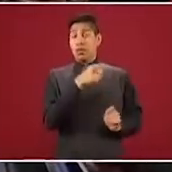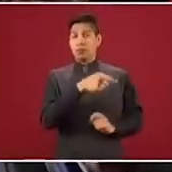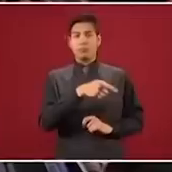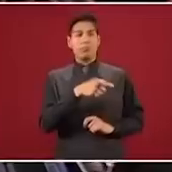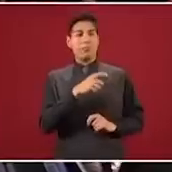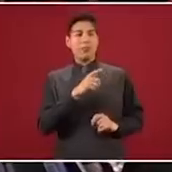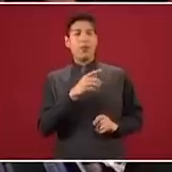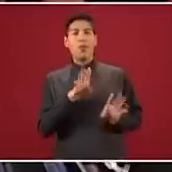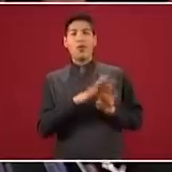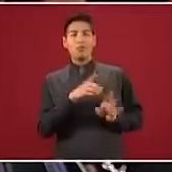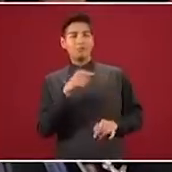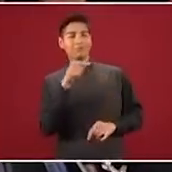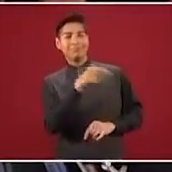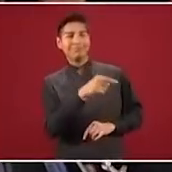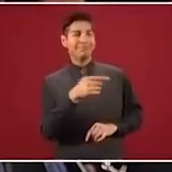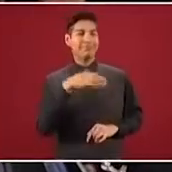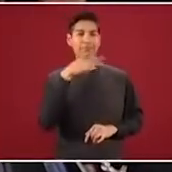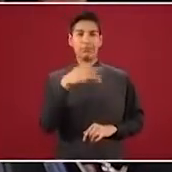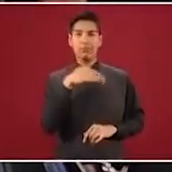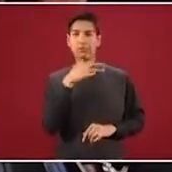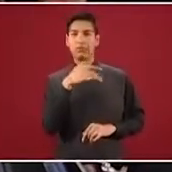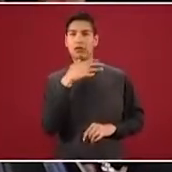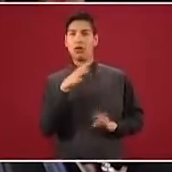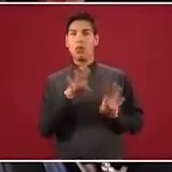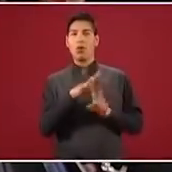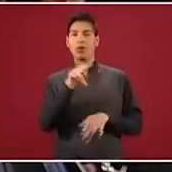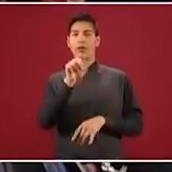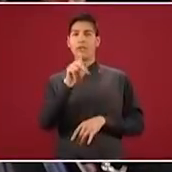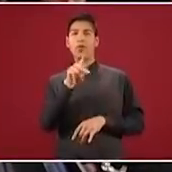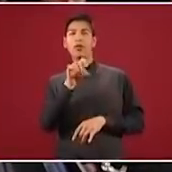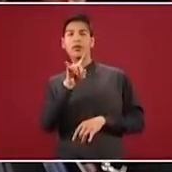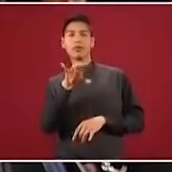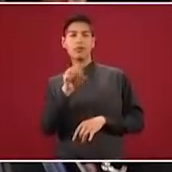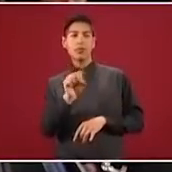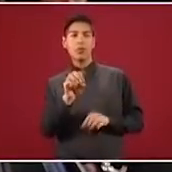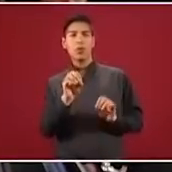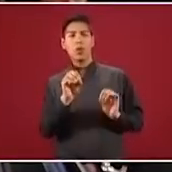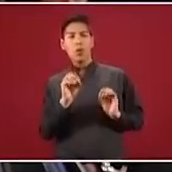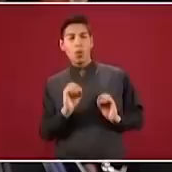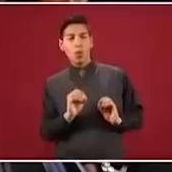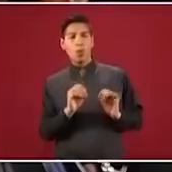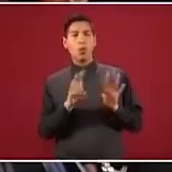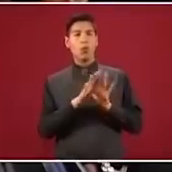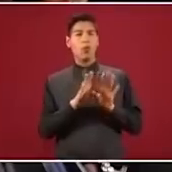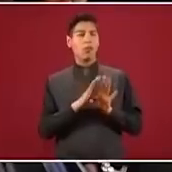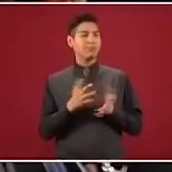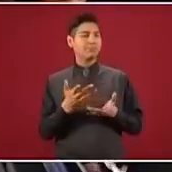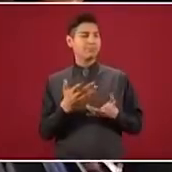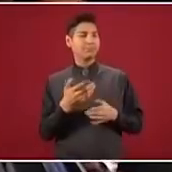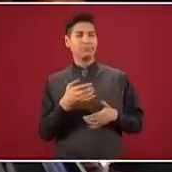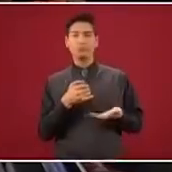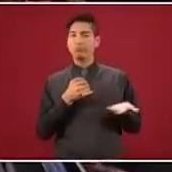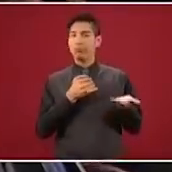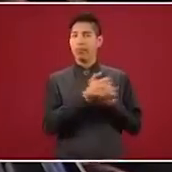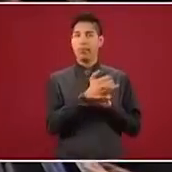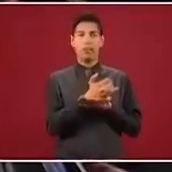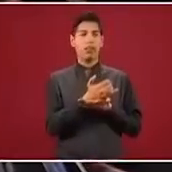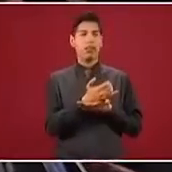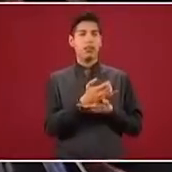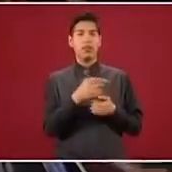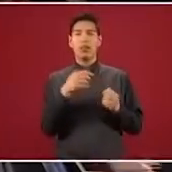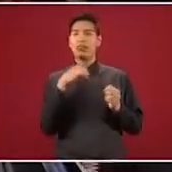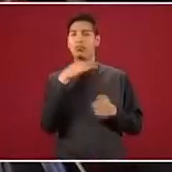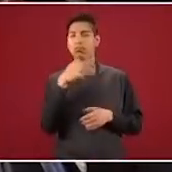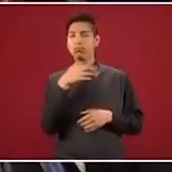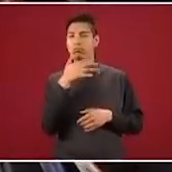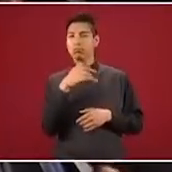corrupción, nepotismo y otros delitos como tráfico de influencias y ejercicio indebido del sector del